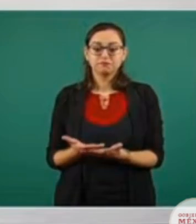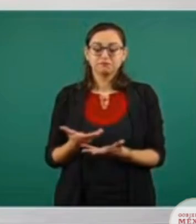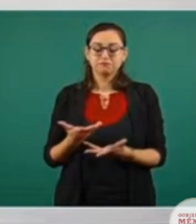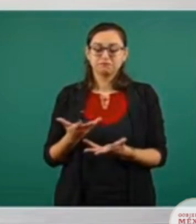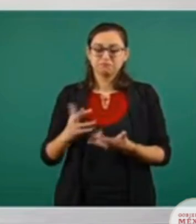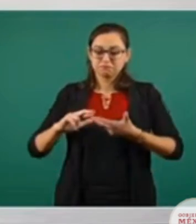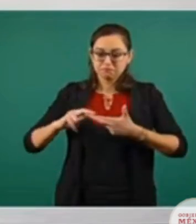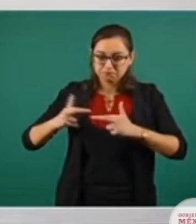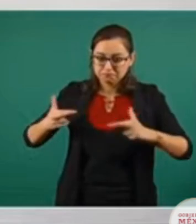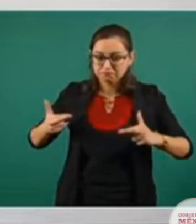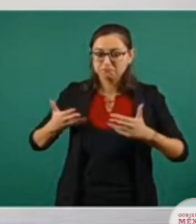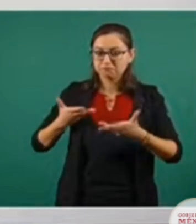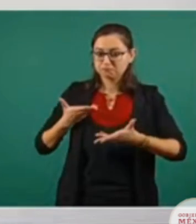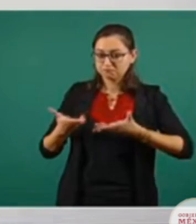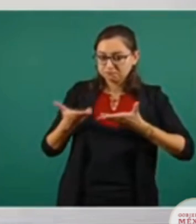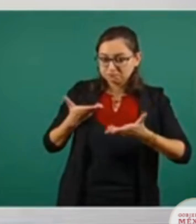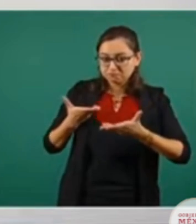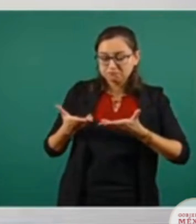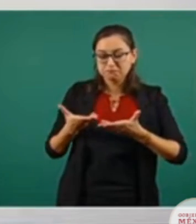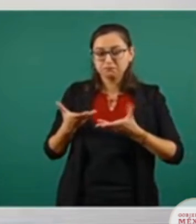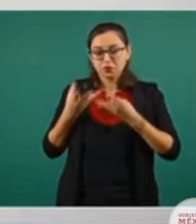mejorar nuestras relaciones,